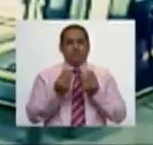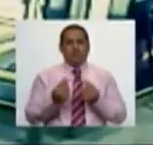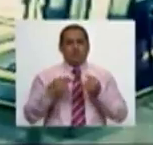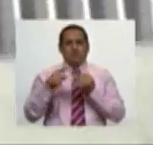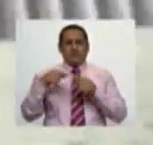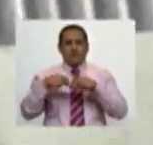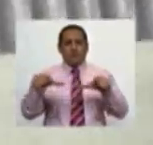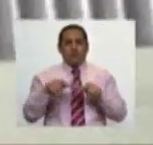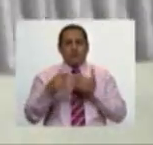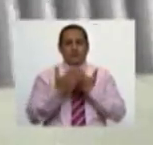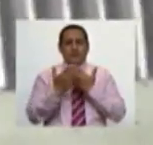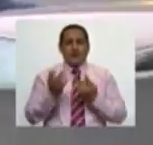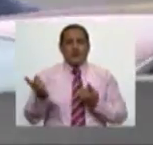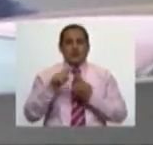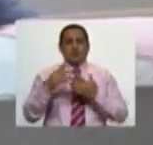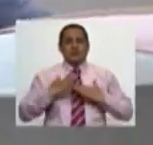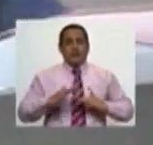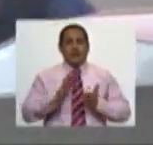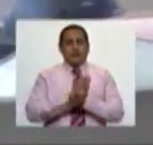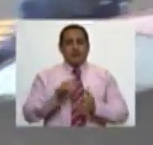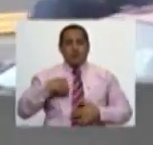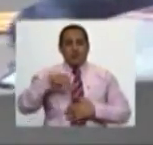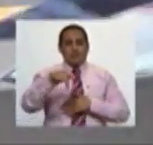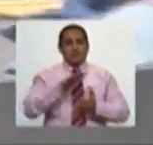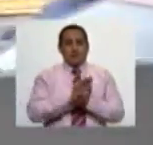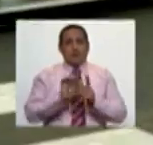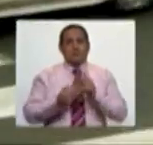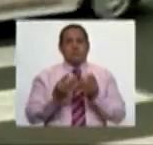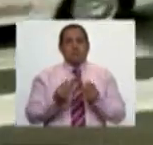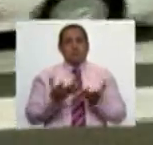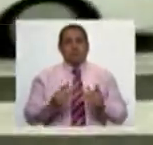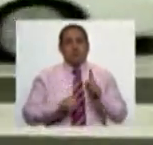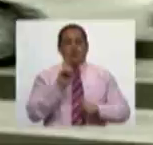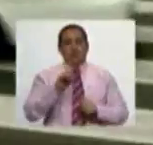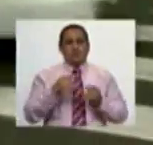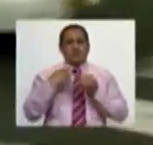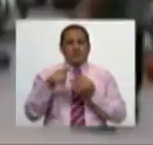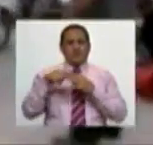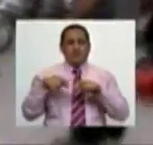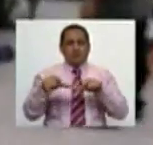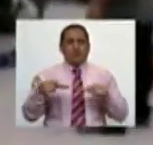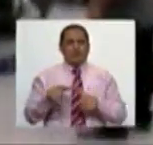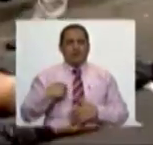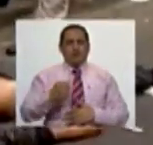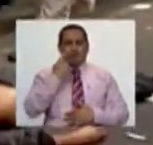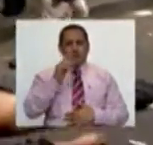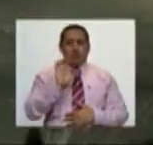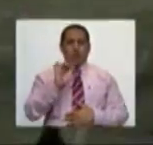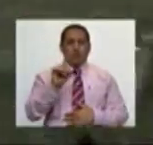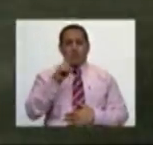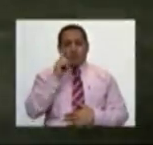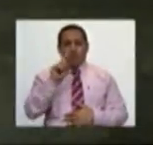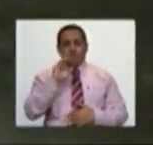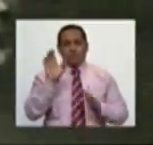Son pocos ya los distritos y localidades donde todavía se puede caminar con cierta tranquilidad. En la mayoría de los casos, conociendo o